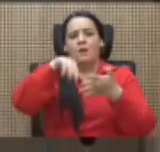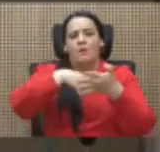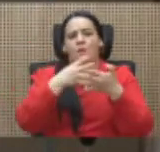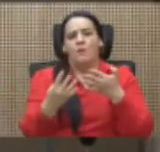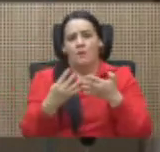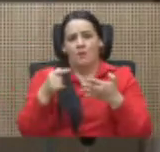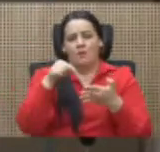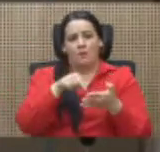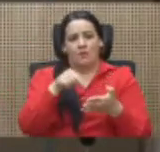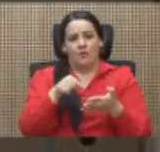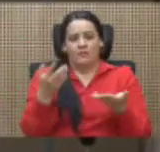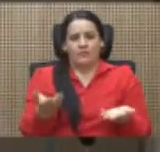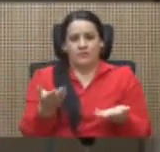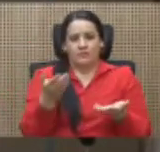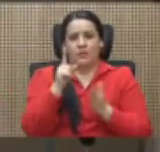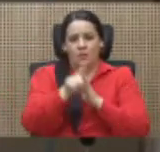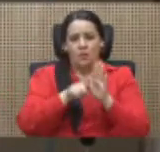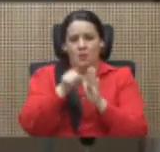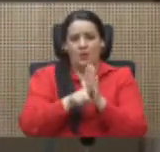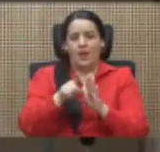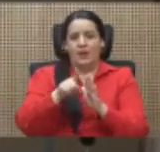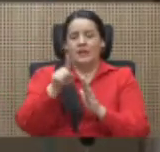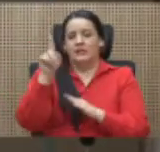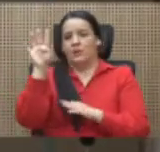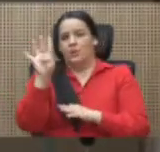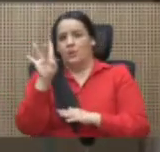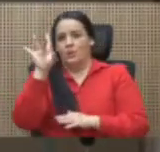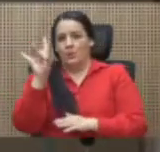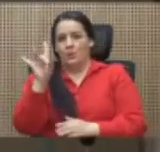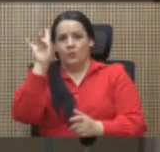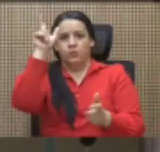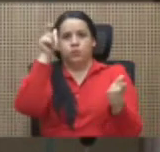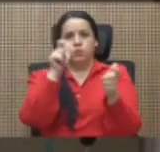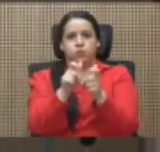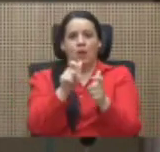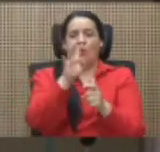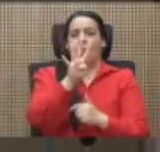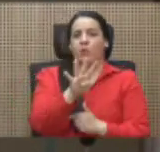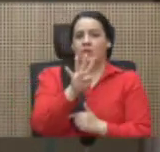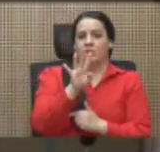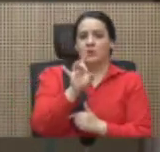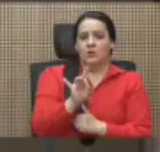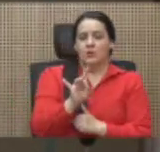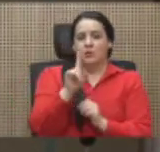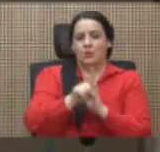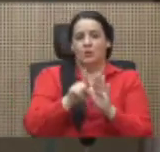solicitábamos desde el Frente Amplio. Bajaban de 48 a 44 horas en las jornadas diurnas.